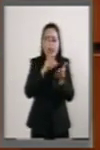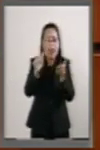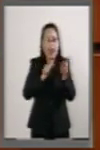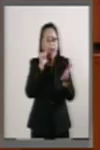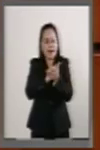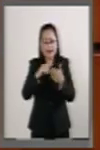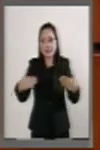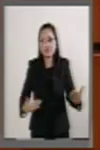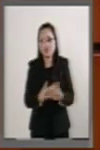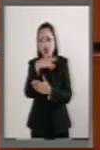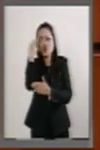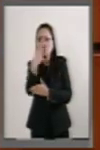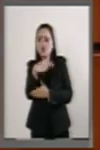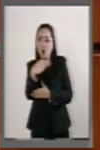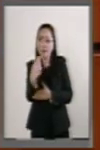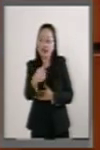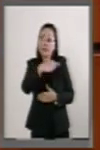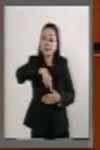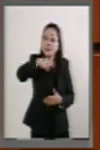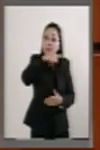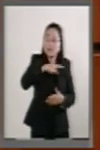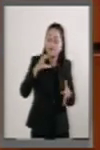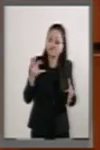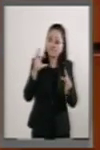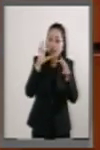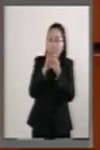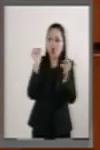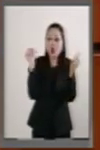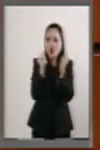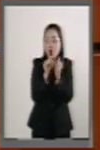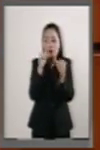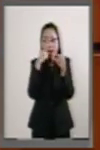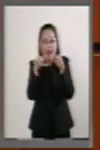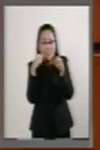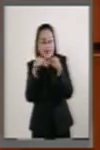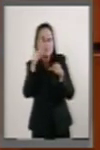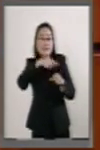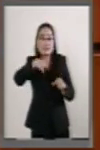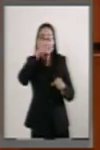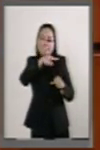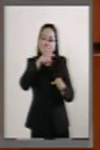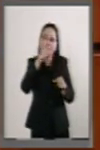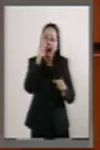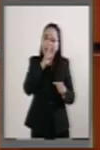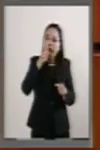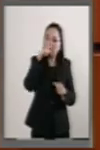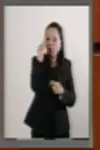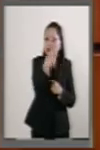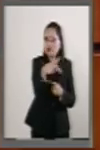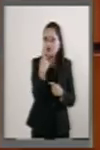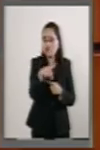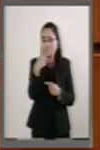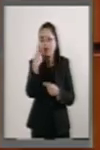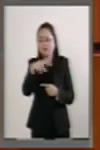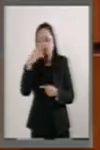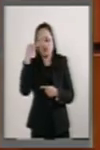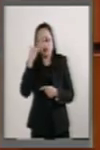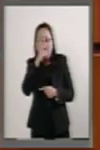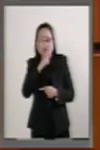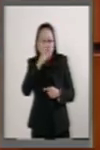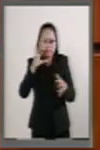el nombre solicitado con estricto apego a los caracteres pertenecientes a las lenguas y a los dialectos